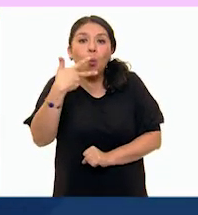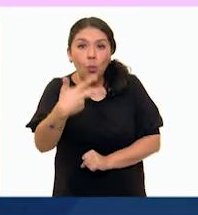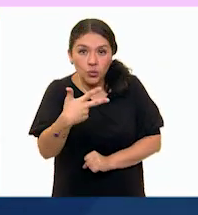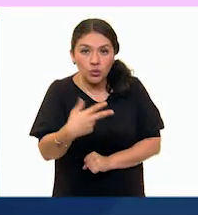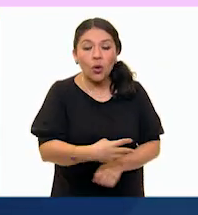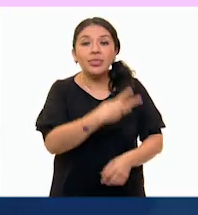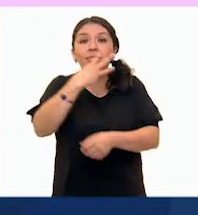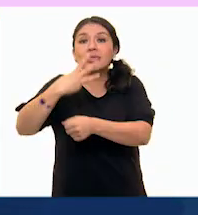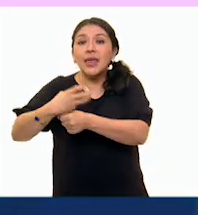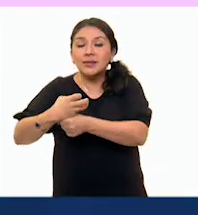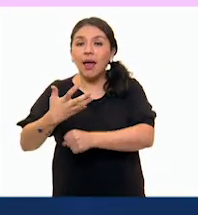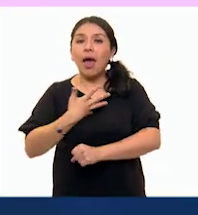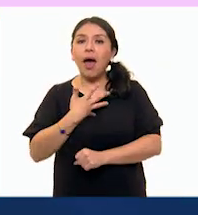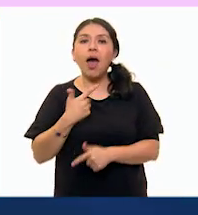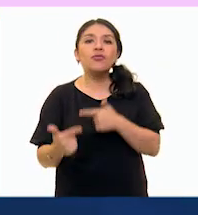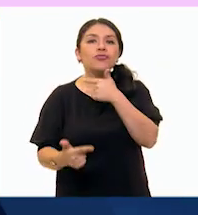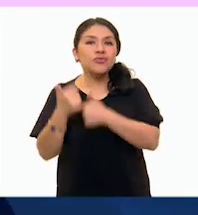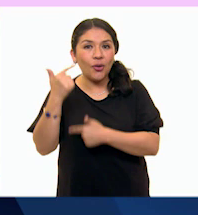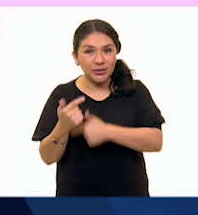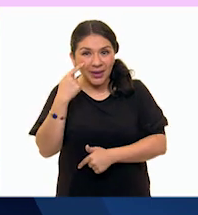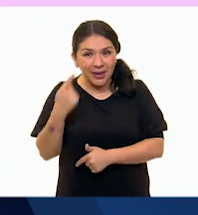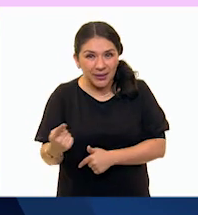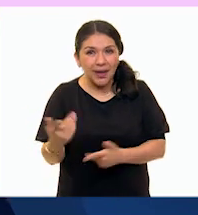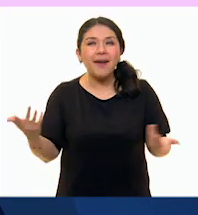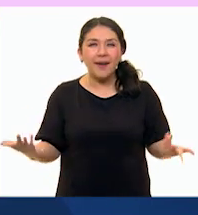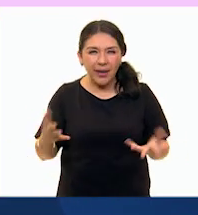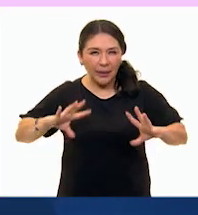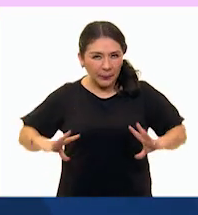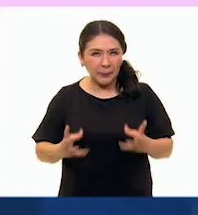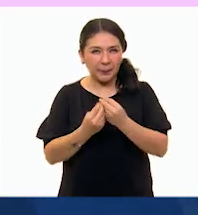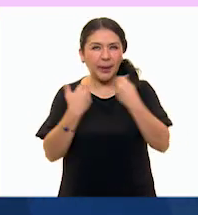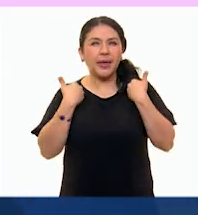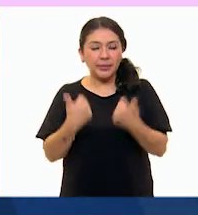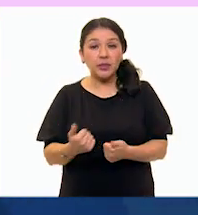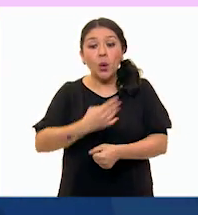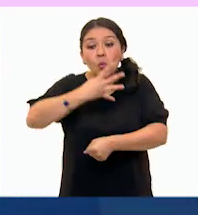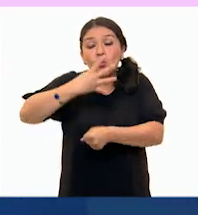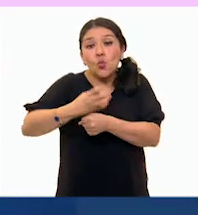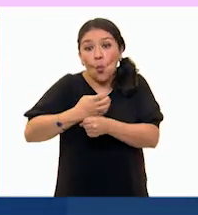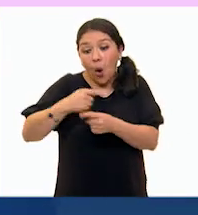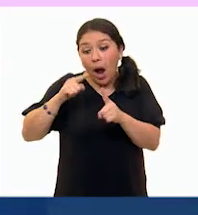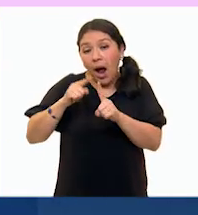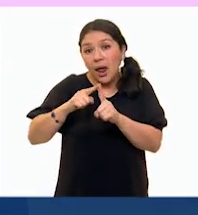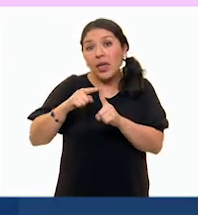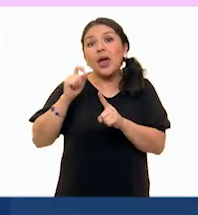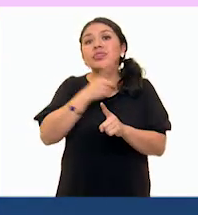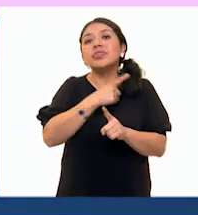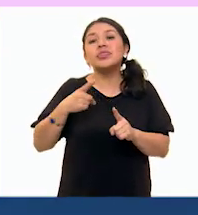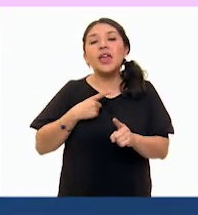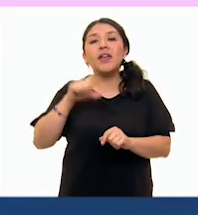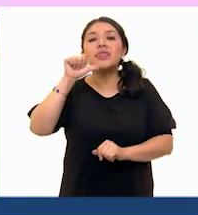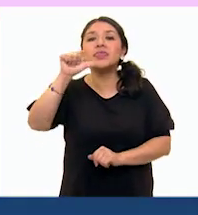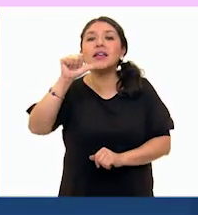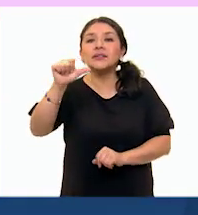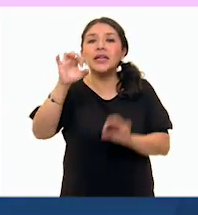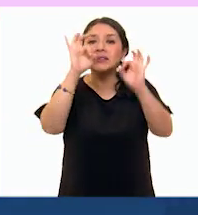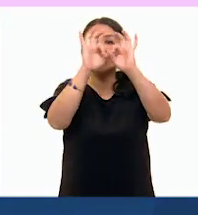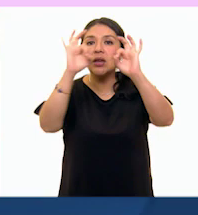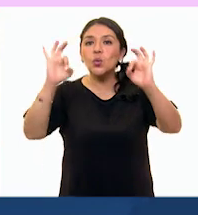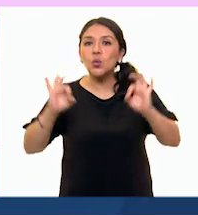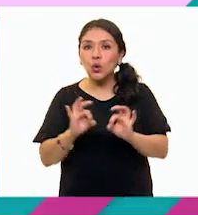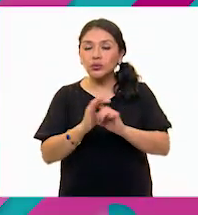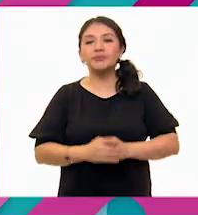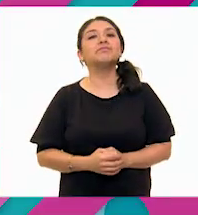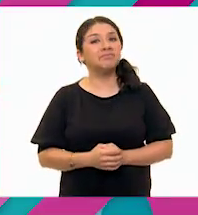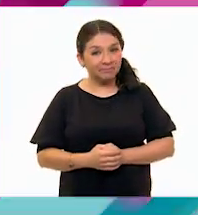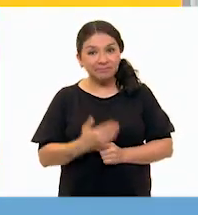tiene 8 y la tercera 12. Entonces, la cuarta figura tendrá 16 círculos. Así